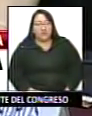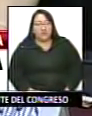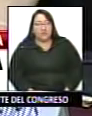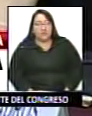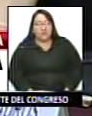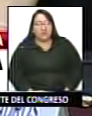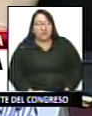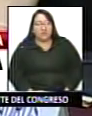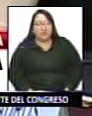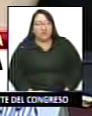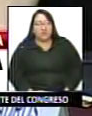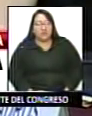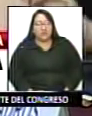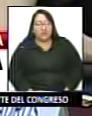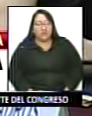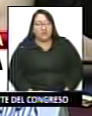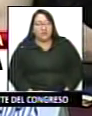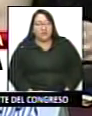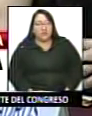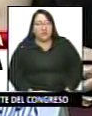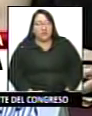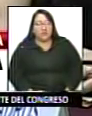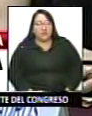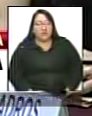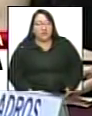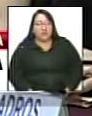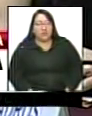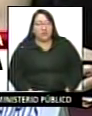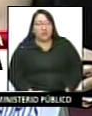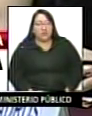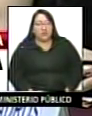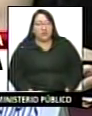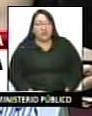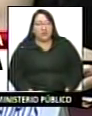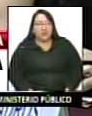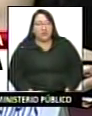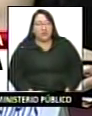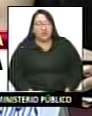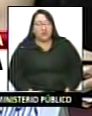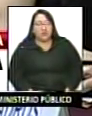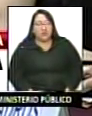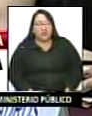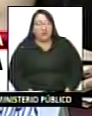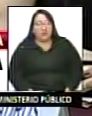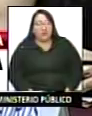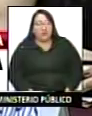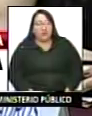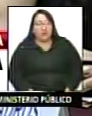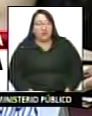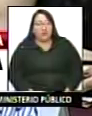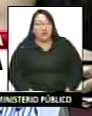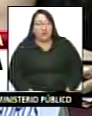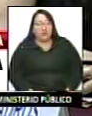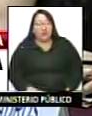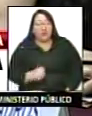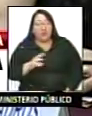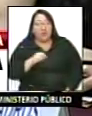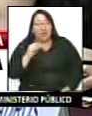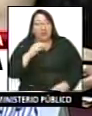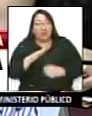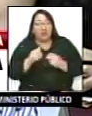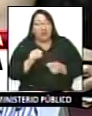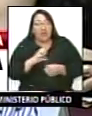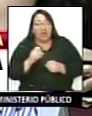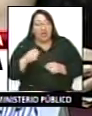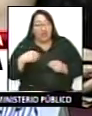la gastronomía como tal. Y cuando hablamos sostenible, digo que ganemos todos en la cadena. tanto